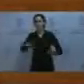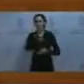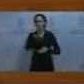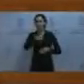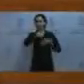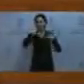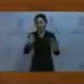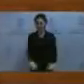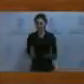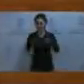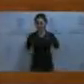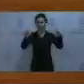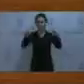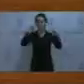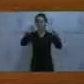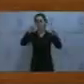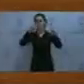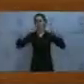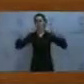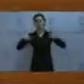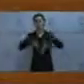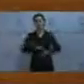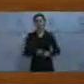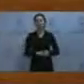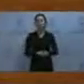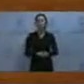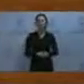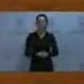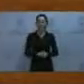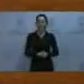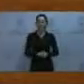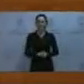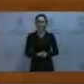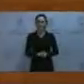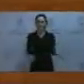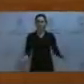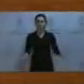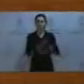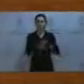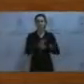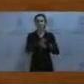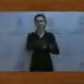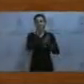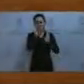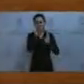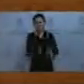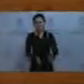está. Usted sabrá. Mire, y sobre todo, señora consejera,